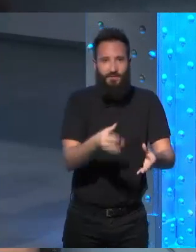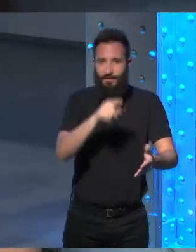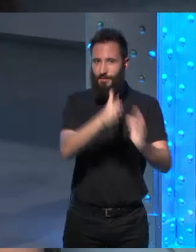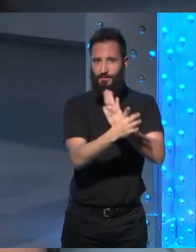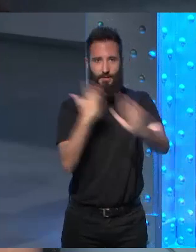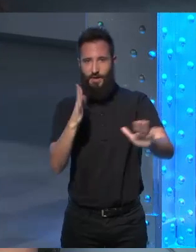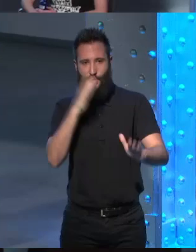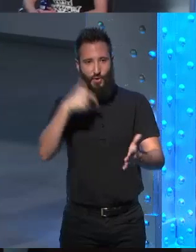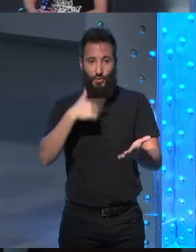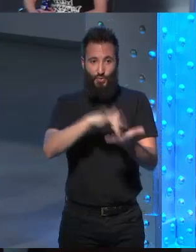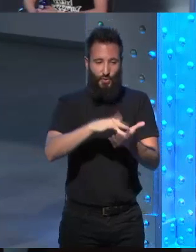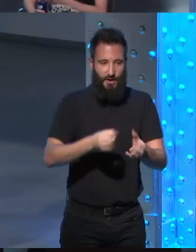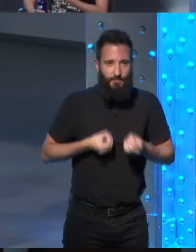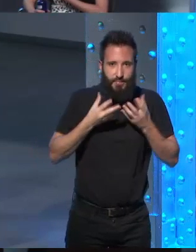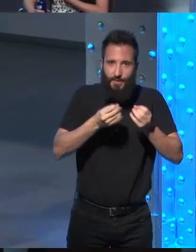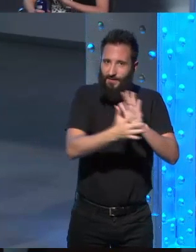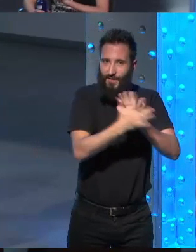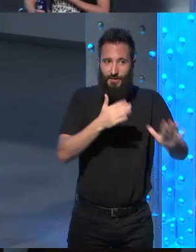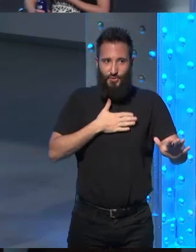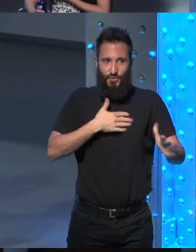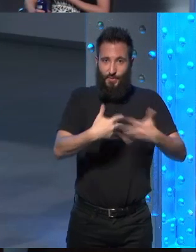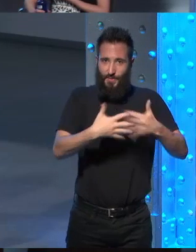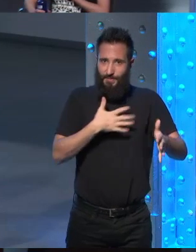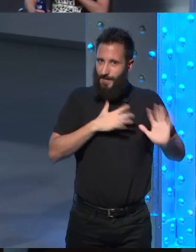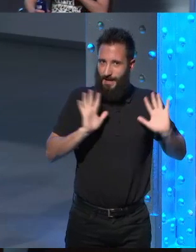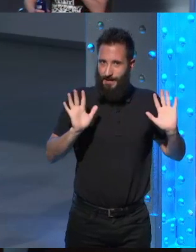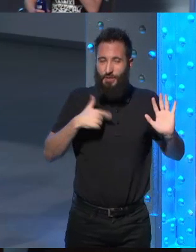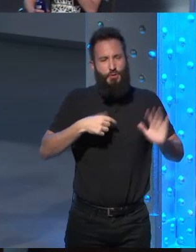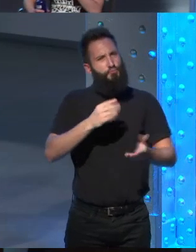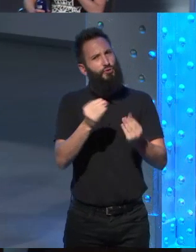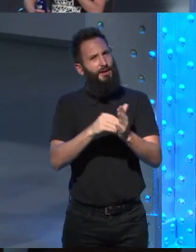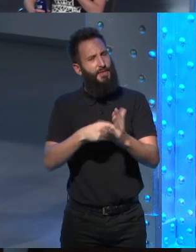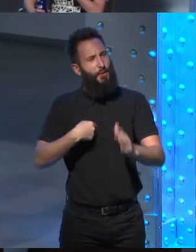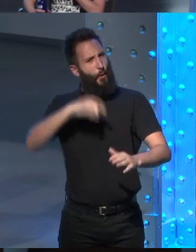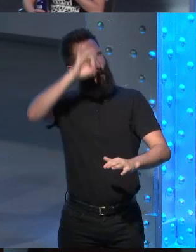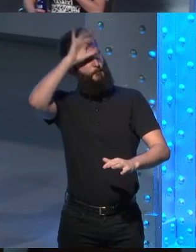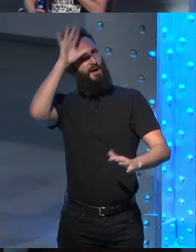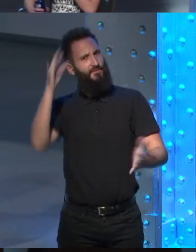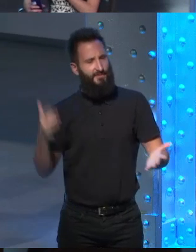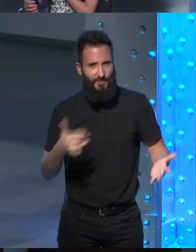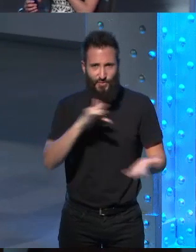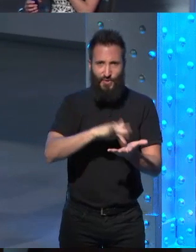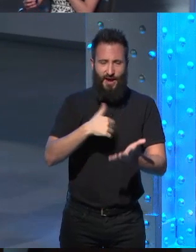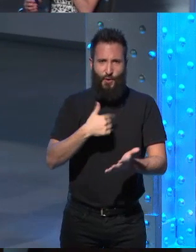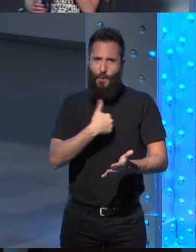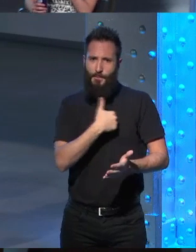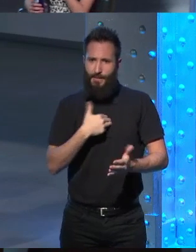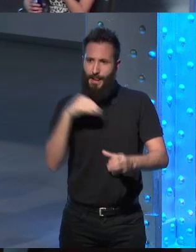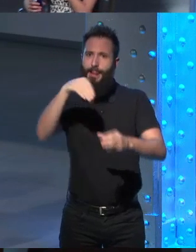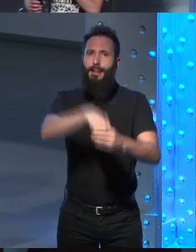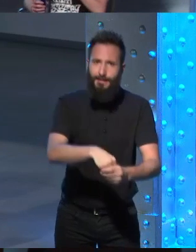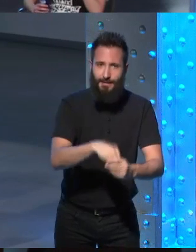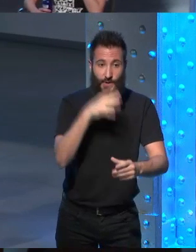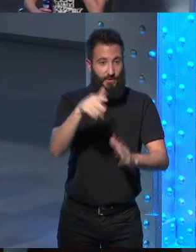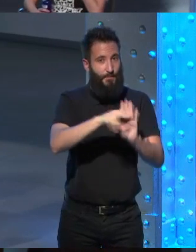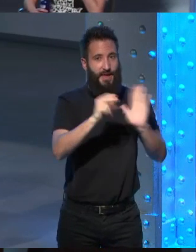nada que se suelte mejor que lo que uno mismo ha escrito. Exacto. Muchas veces me sorprendo de mí misma, ¿eh? Digo, ay, mira. Te estás metiendo en el papel ahora, de repente. Sí, soy un poco... Es que has ido a hablar en